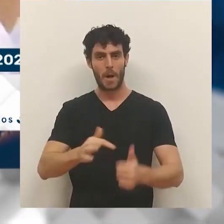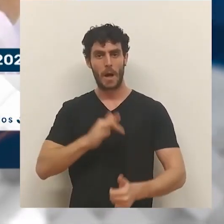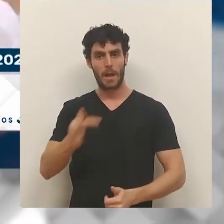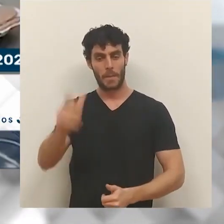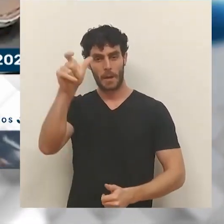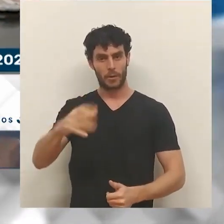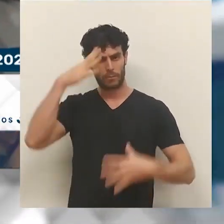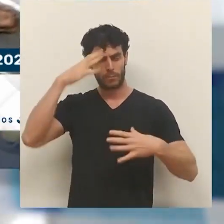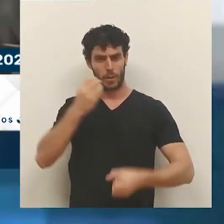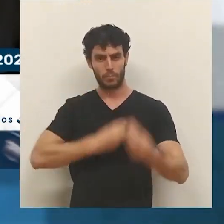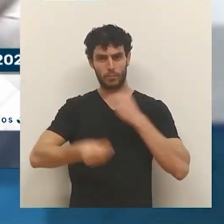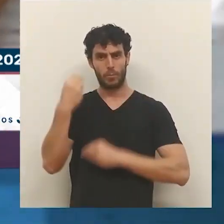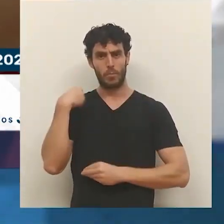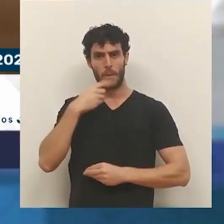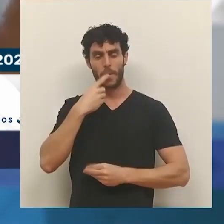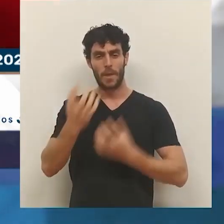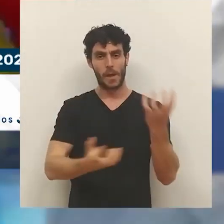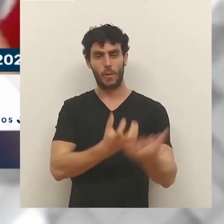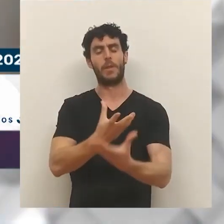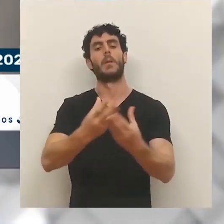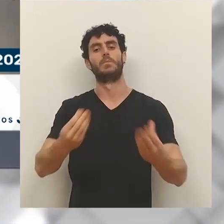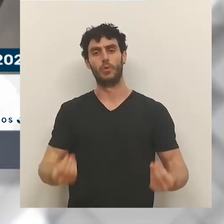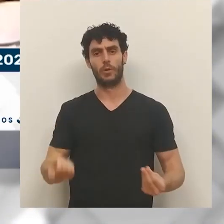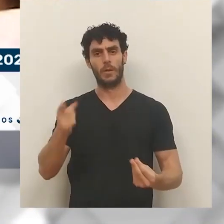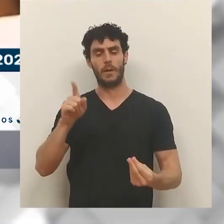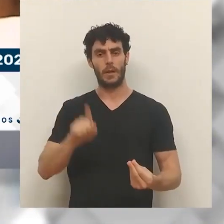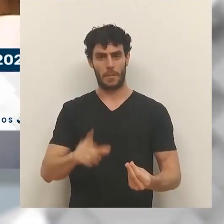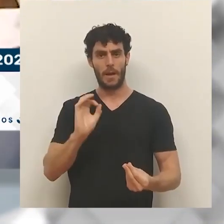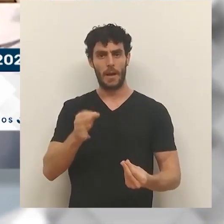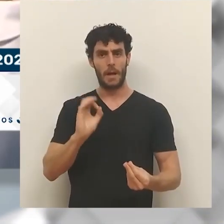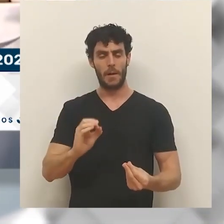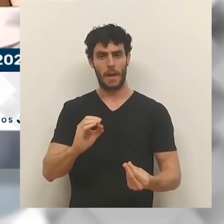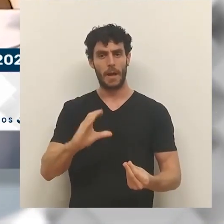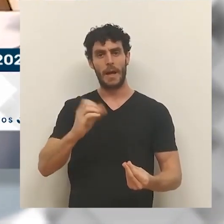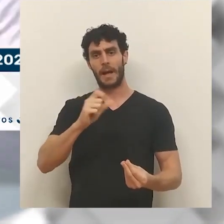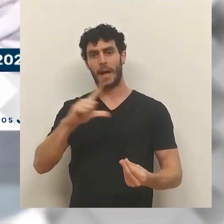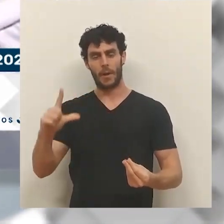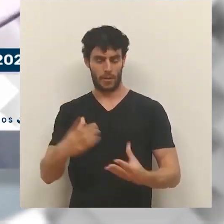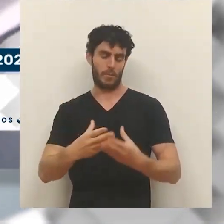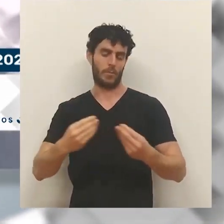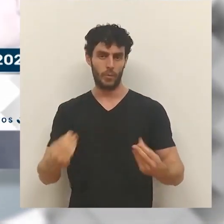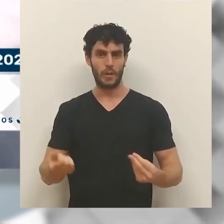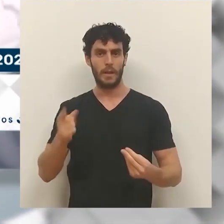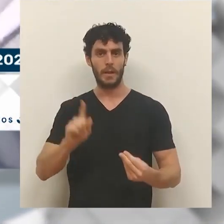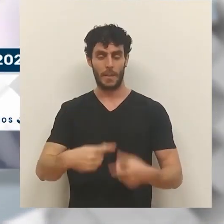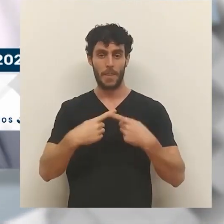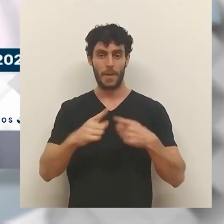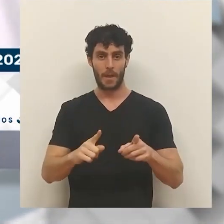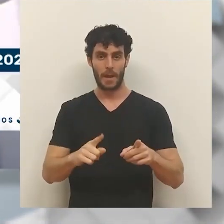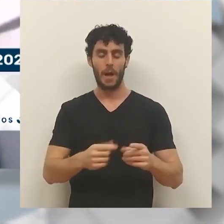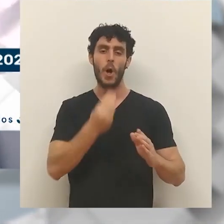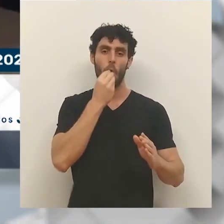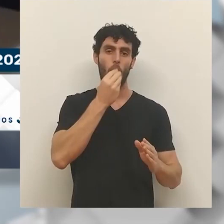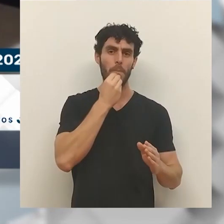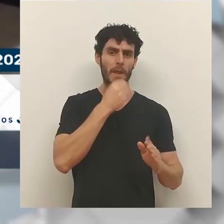variedad de verduras. Además, esta nutricionista considera que se cuecen demasiado los alimentos y que están sobrevaloradas las calorías. Por último,